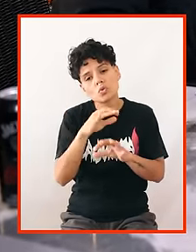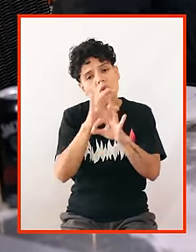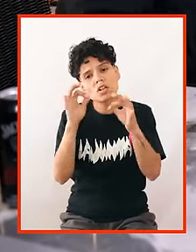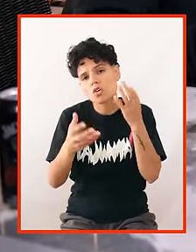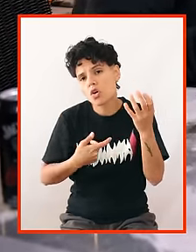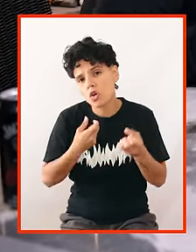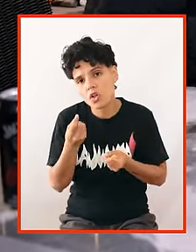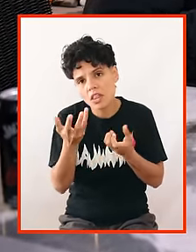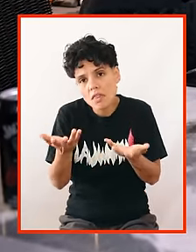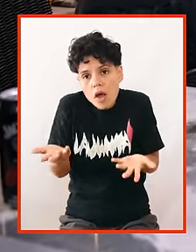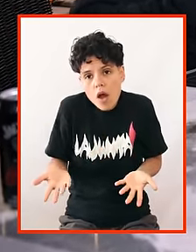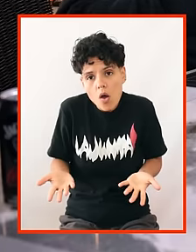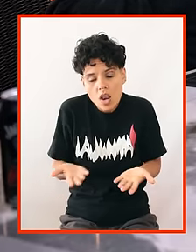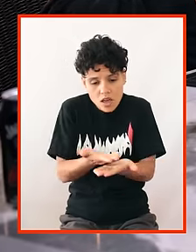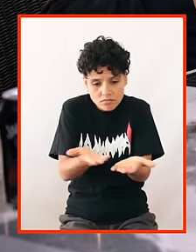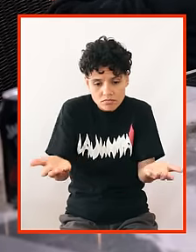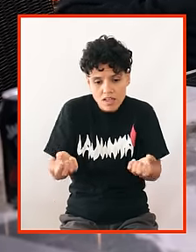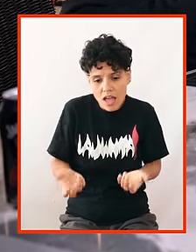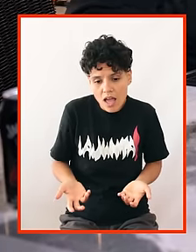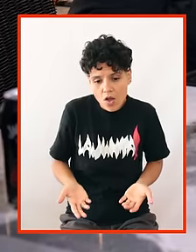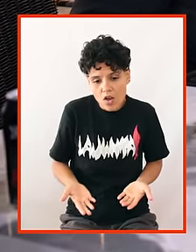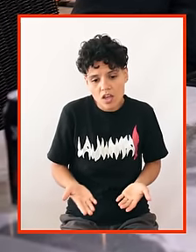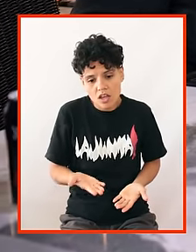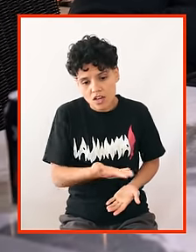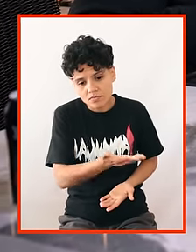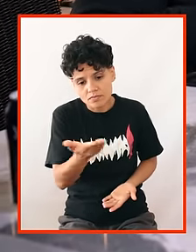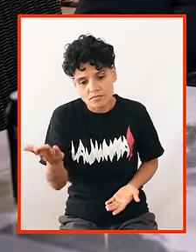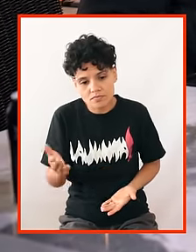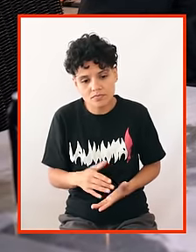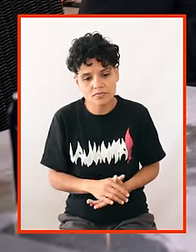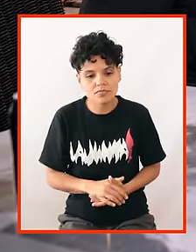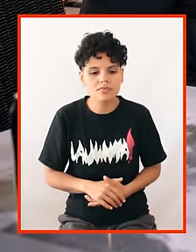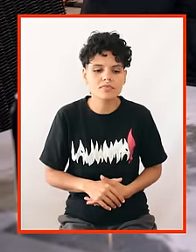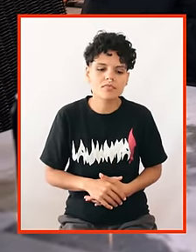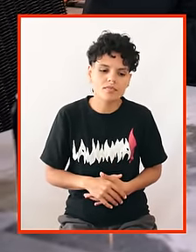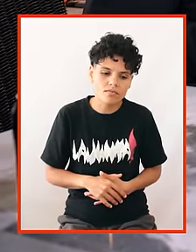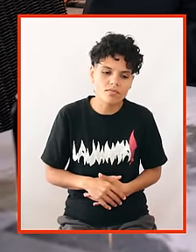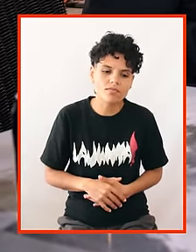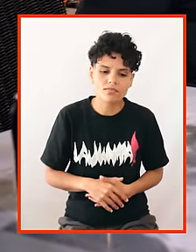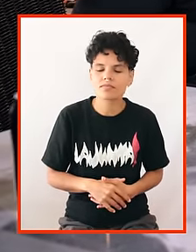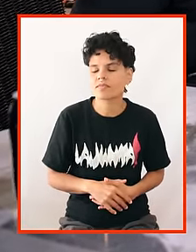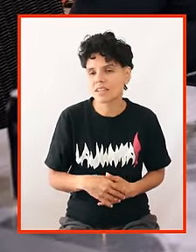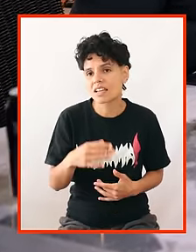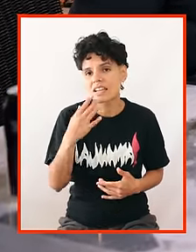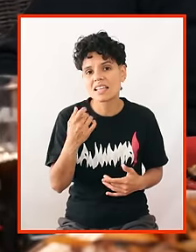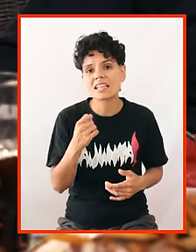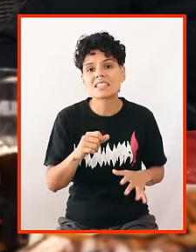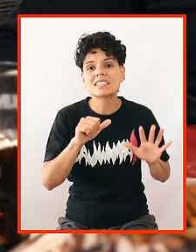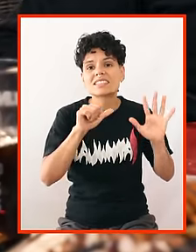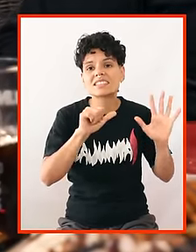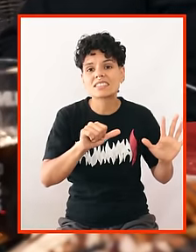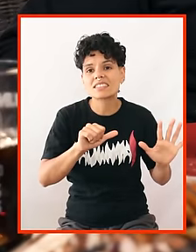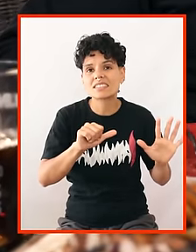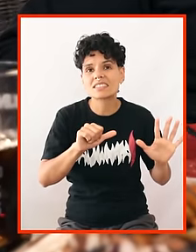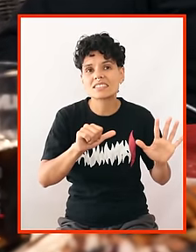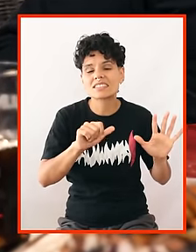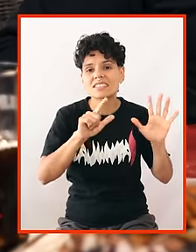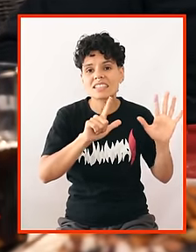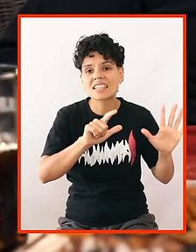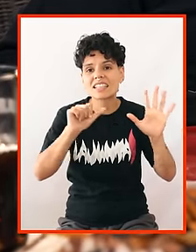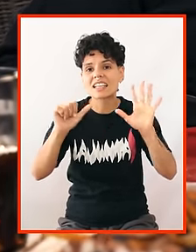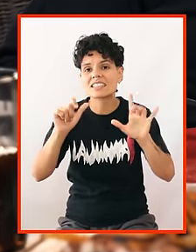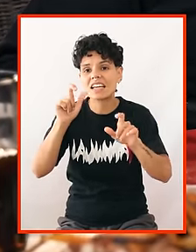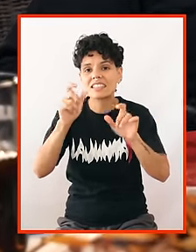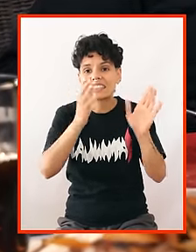no he contado nunca. Cuéntame una. Ninguna. El capítulo de Rock. 76 capítulos. El mundo de la música